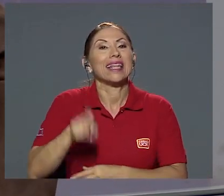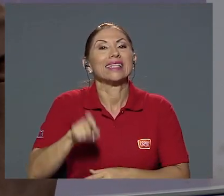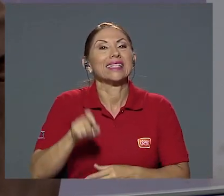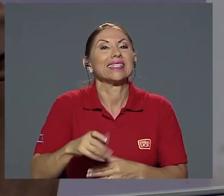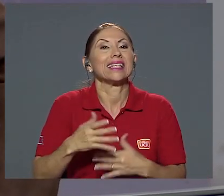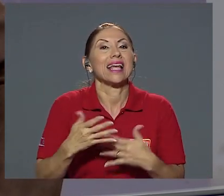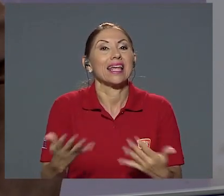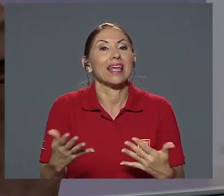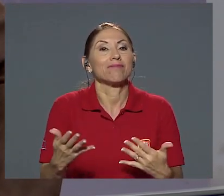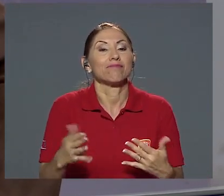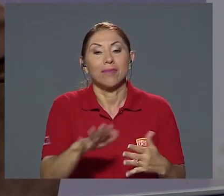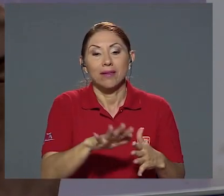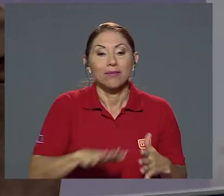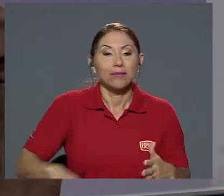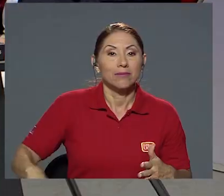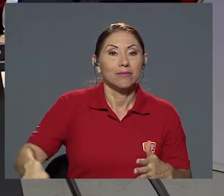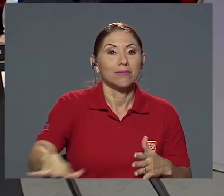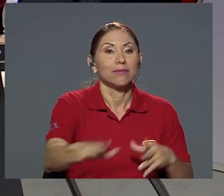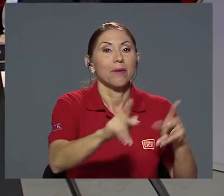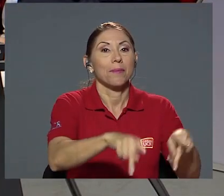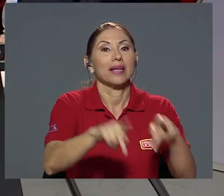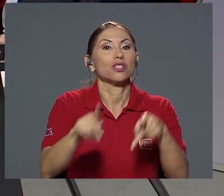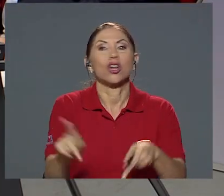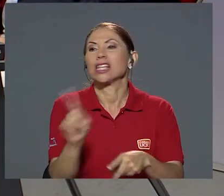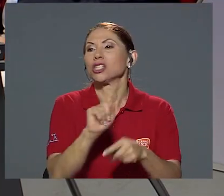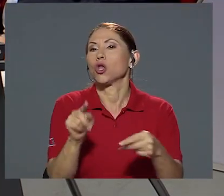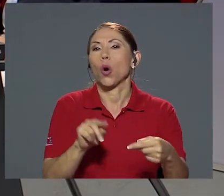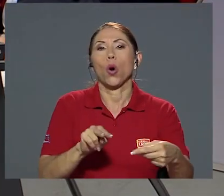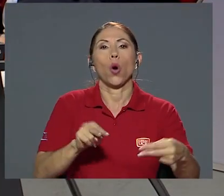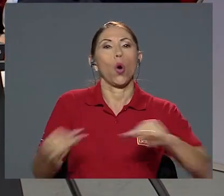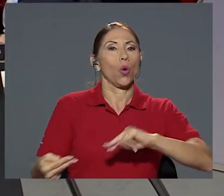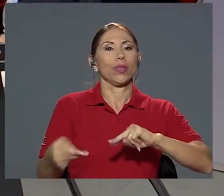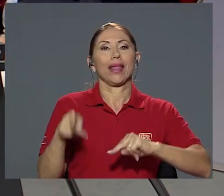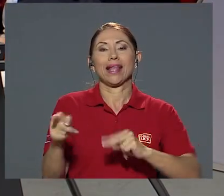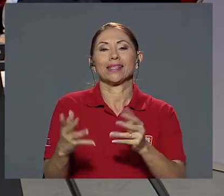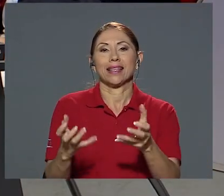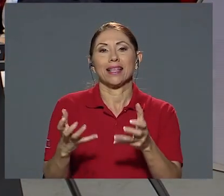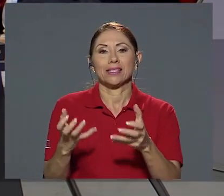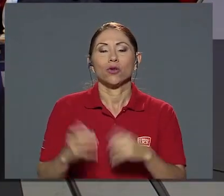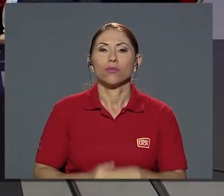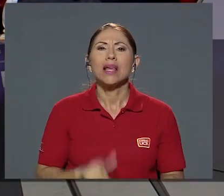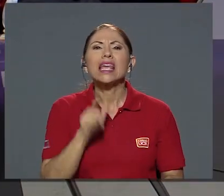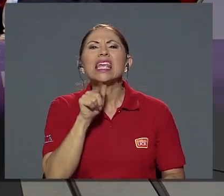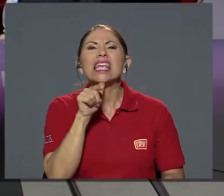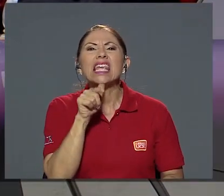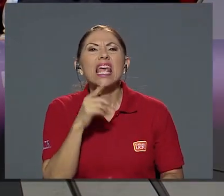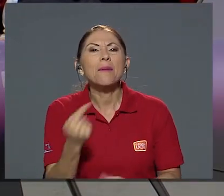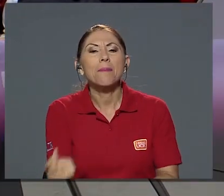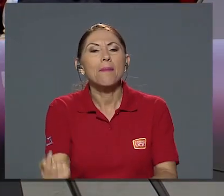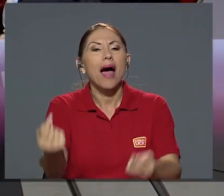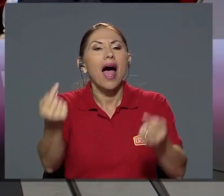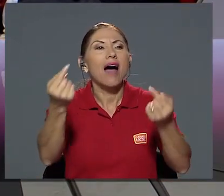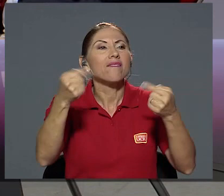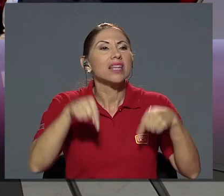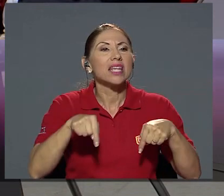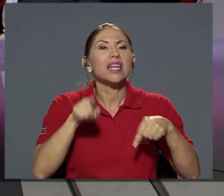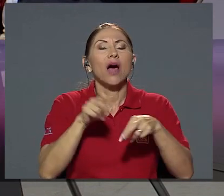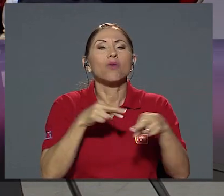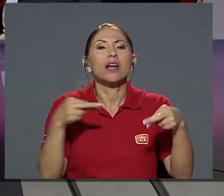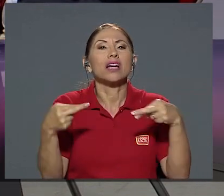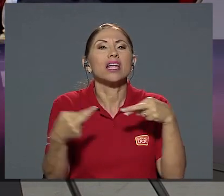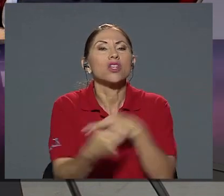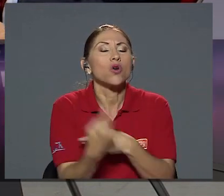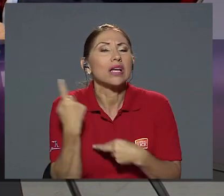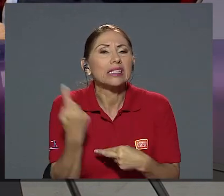un vecindario que no conspire contra esa intención. ¿Quién va a venir a una región sumida en el